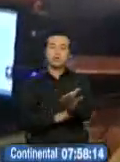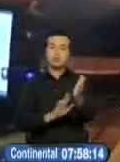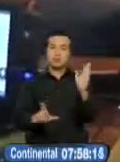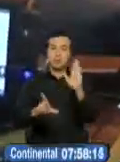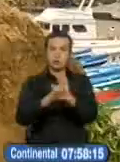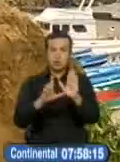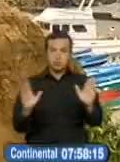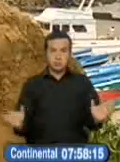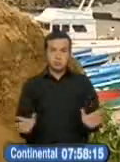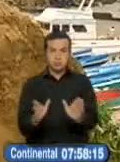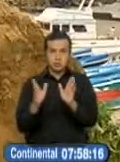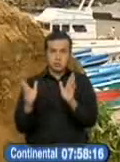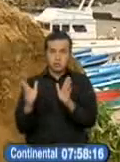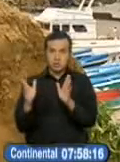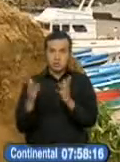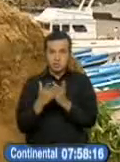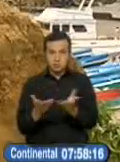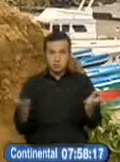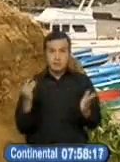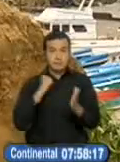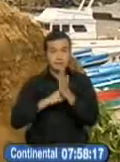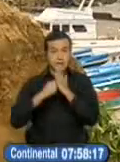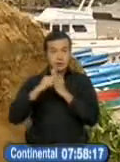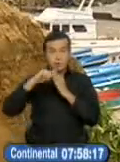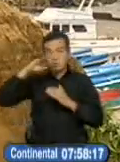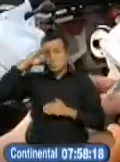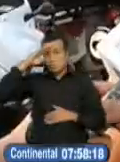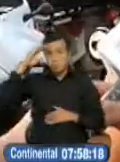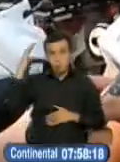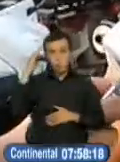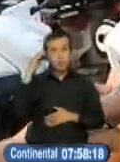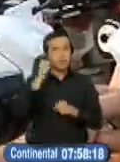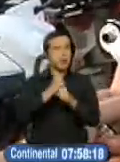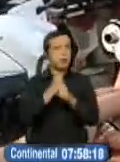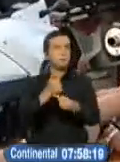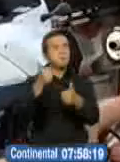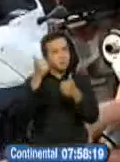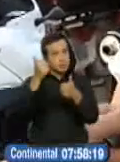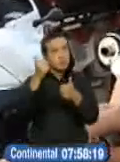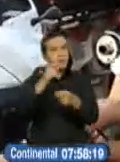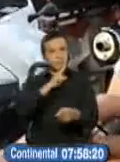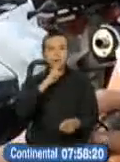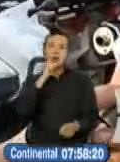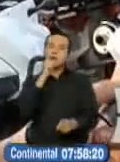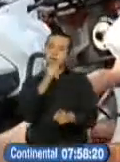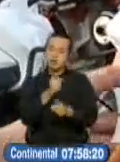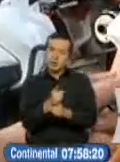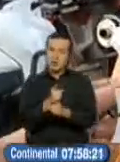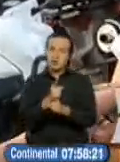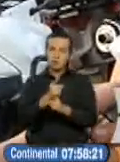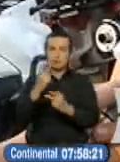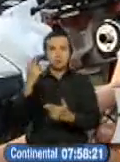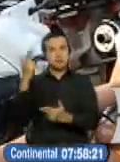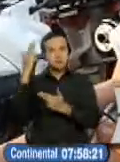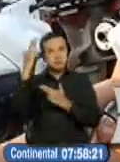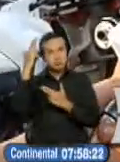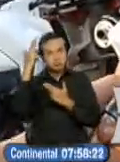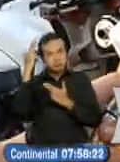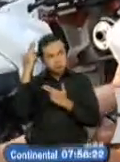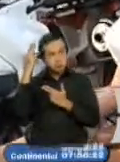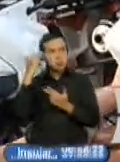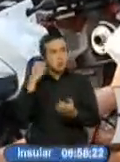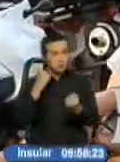para el fomento pesquero y acuícola. El Ministerio del Interior ha hecho un excelente trabajo, hay que reconocerlo. La Armada